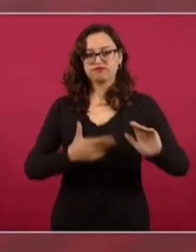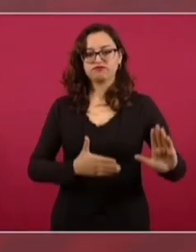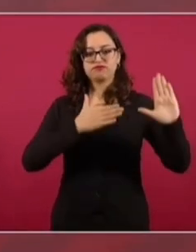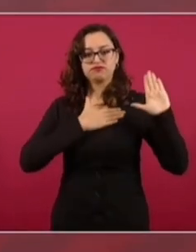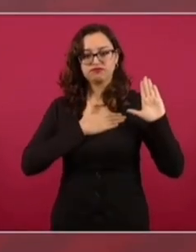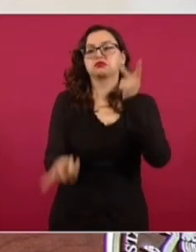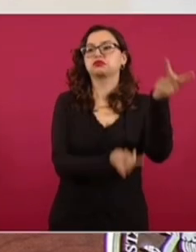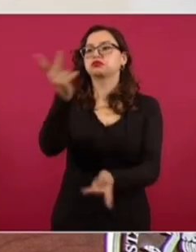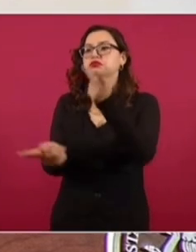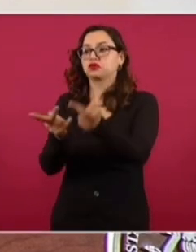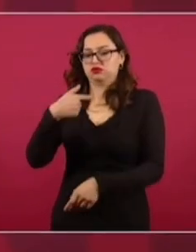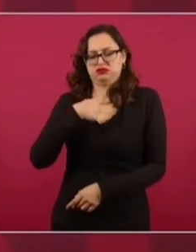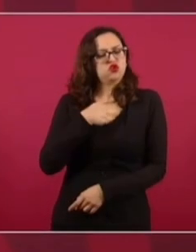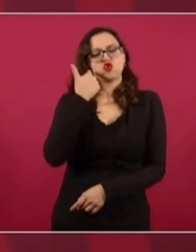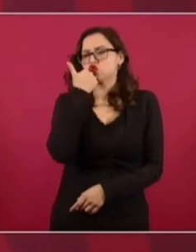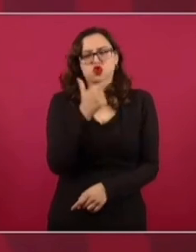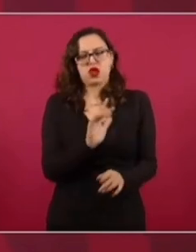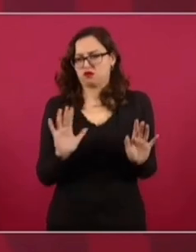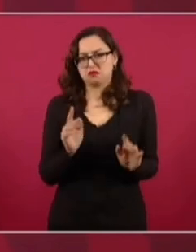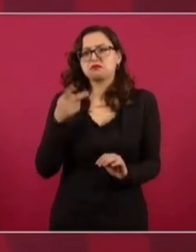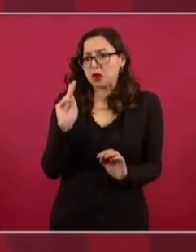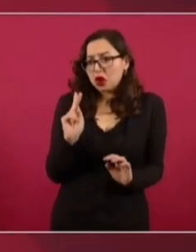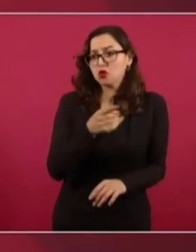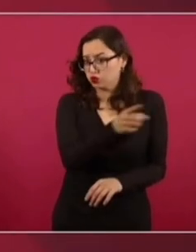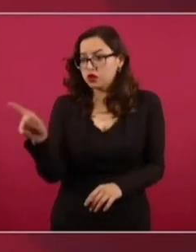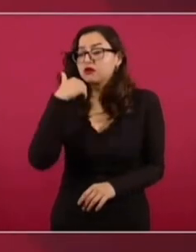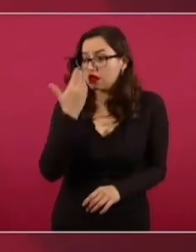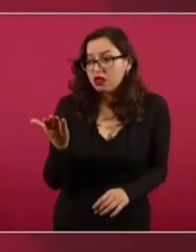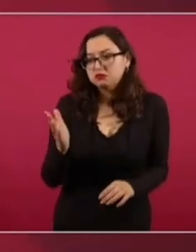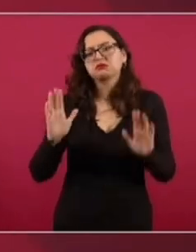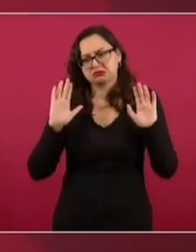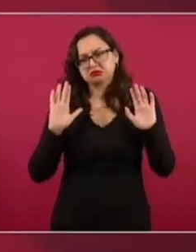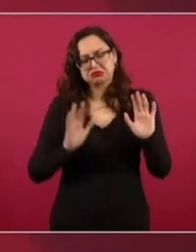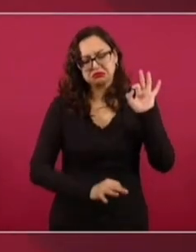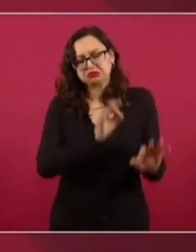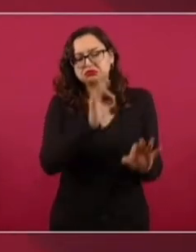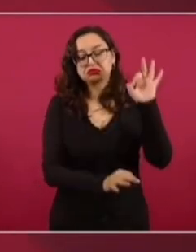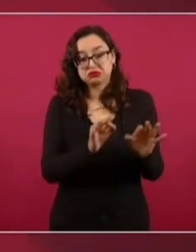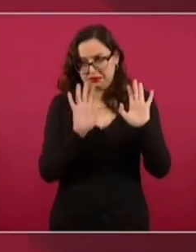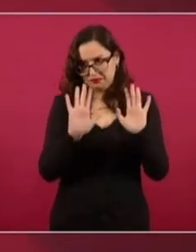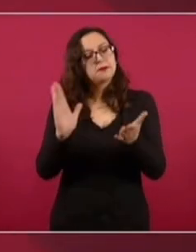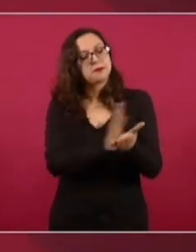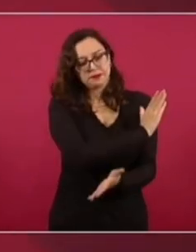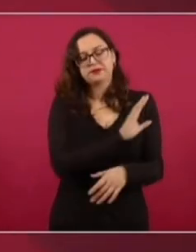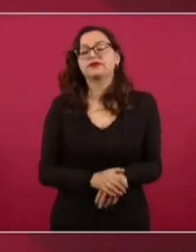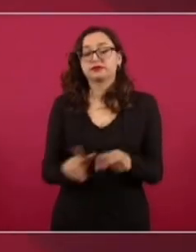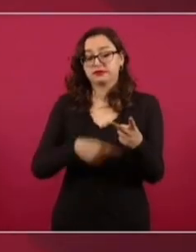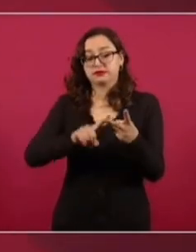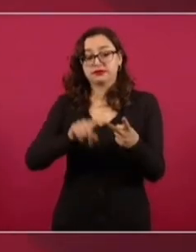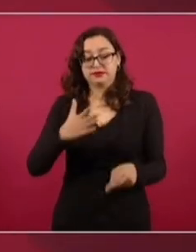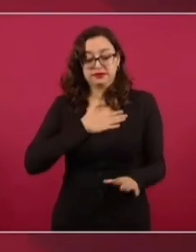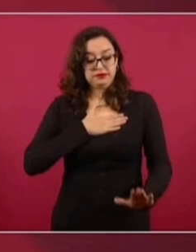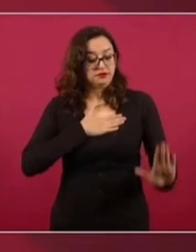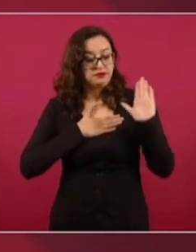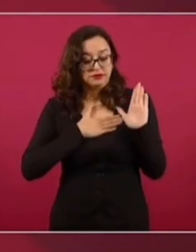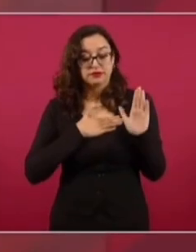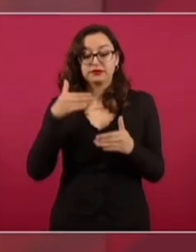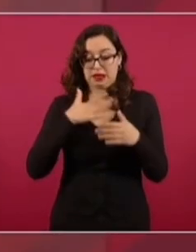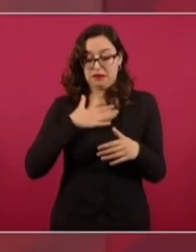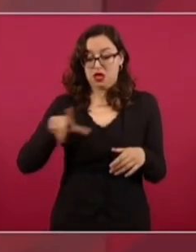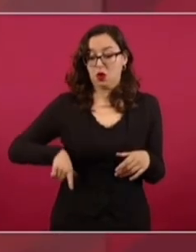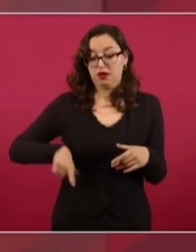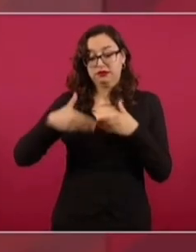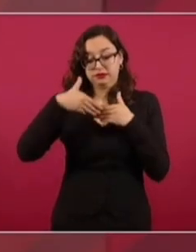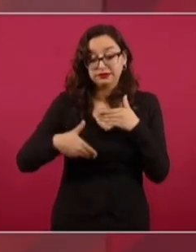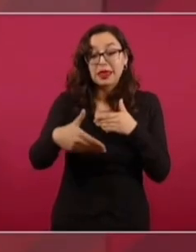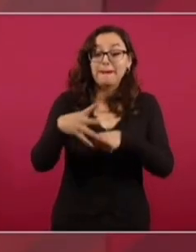sostengo que lo mejor es prevenir. Al mismo tiempo, me comprometí a que hacia adelante no íbamos a permitir nada de corrupción, cero corrupción, como tú dices, pañuelo blanco.